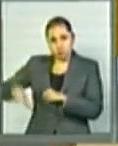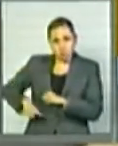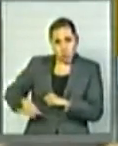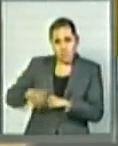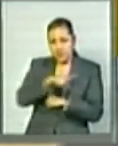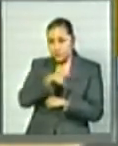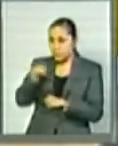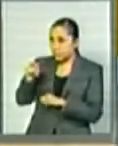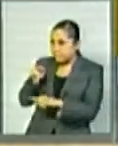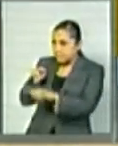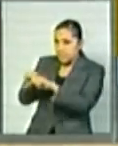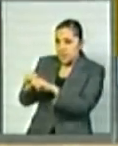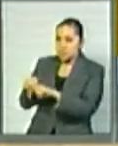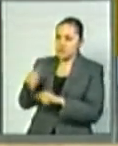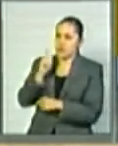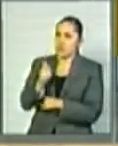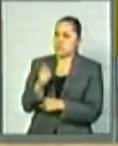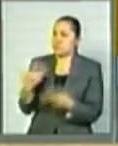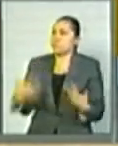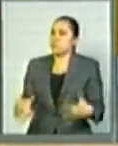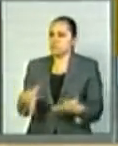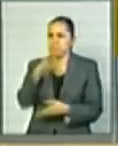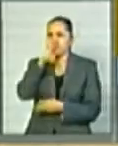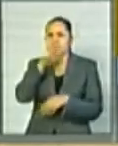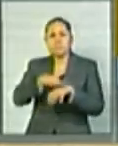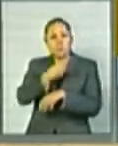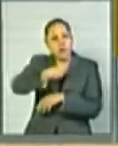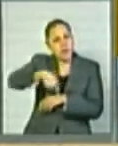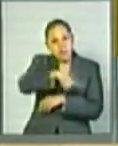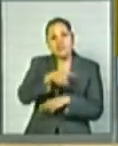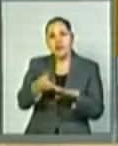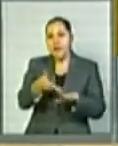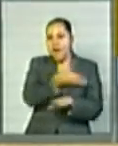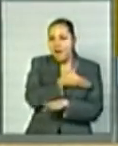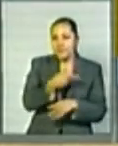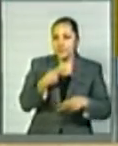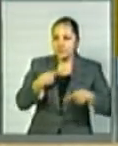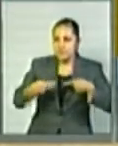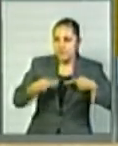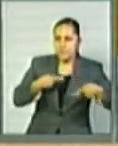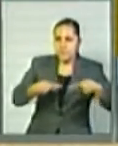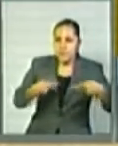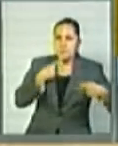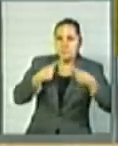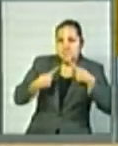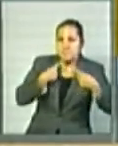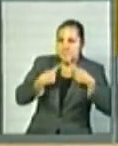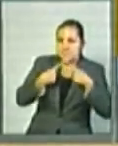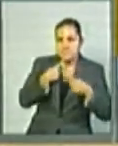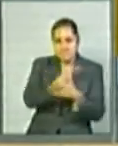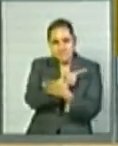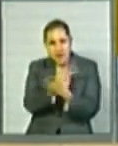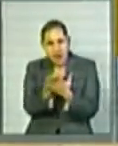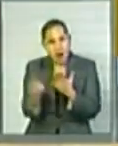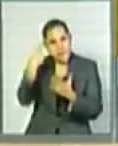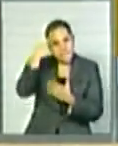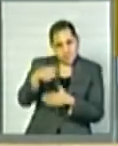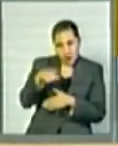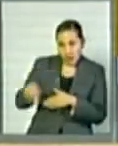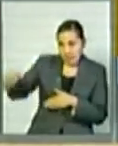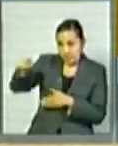más inquietantes, pues son producto de planes premeditados con el objetivo claro de eliminar a quienes